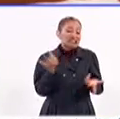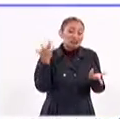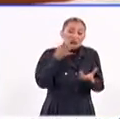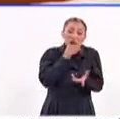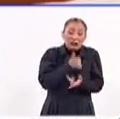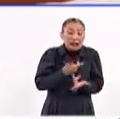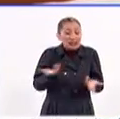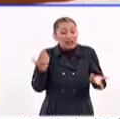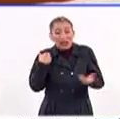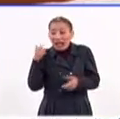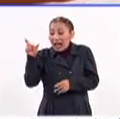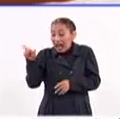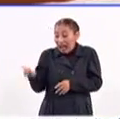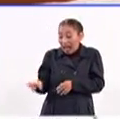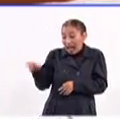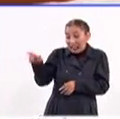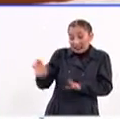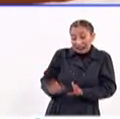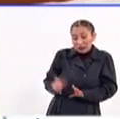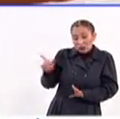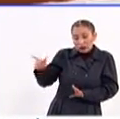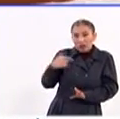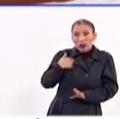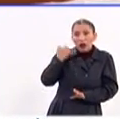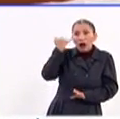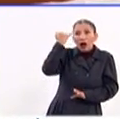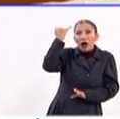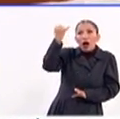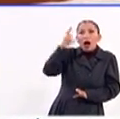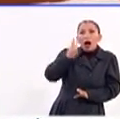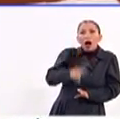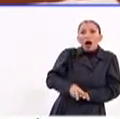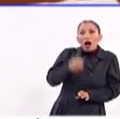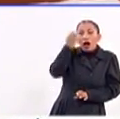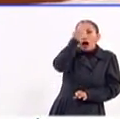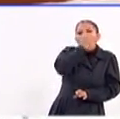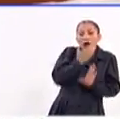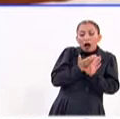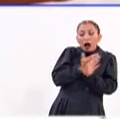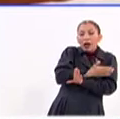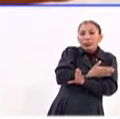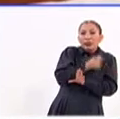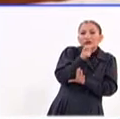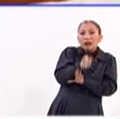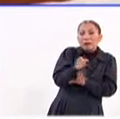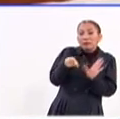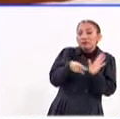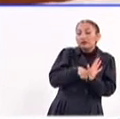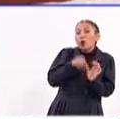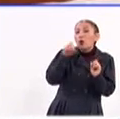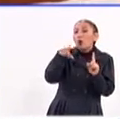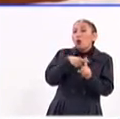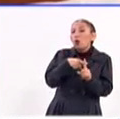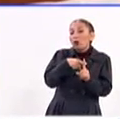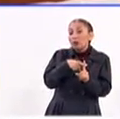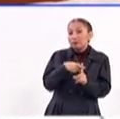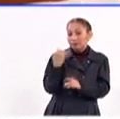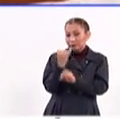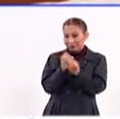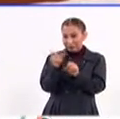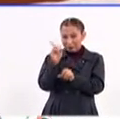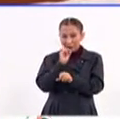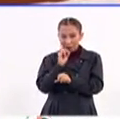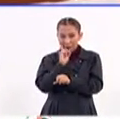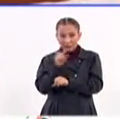difíciles. Las actitudes es una predisposición evaluativa que puede ser positiva o negativa. La